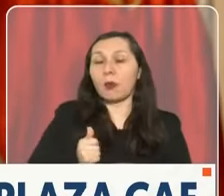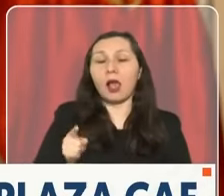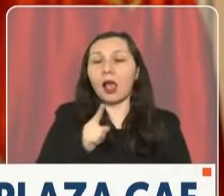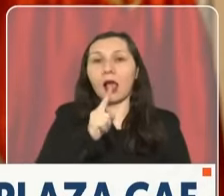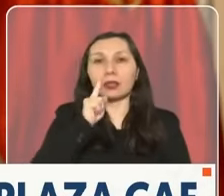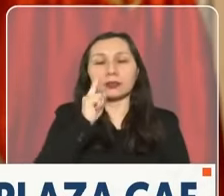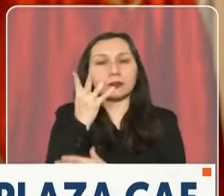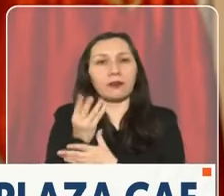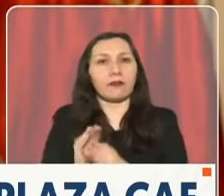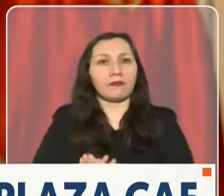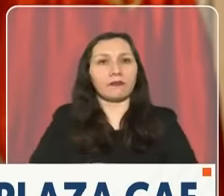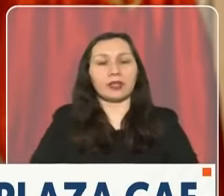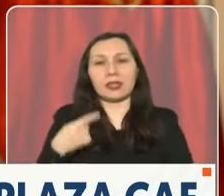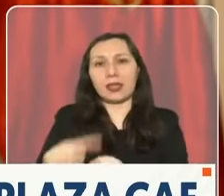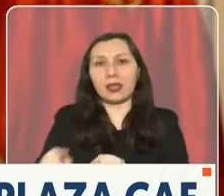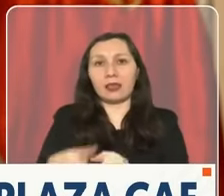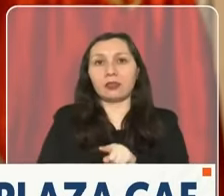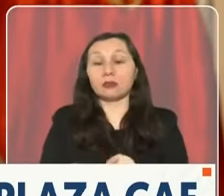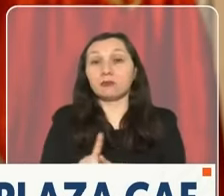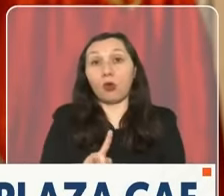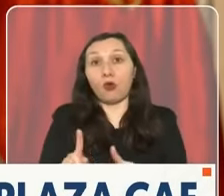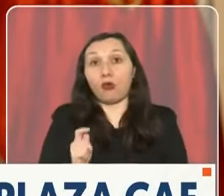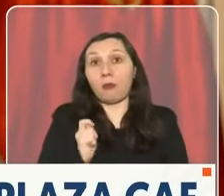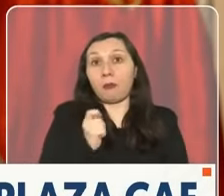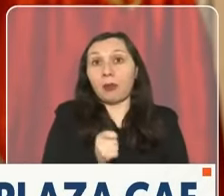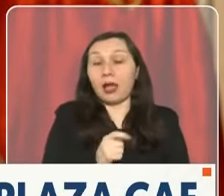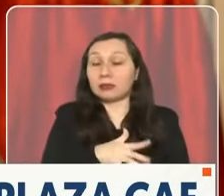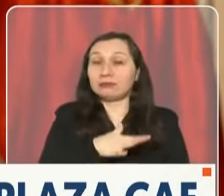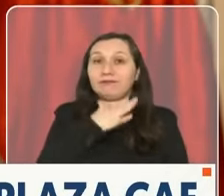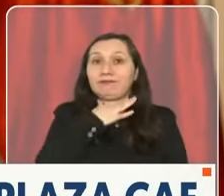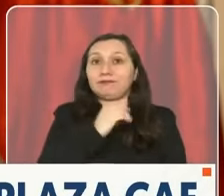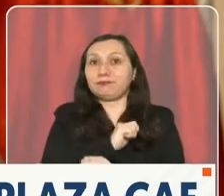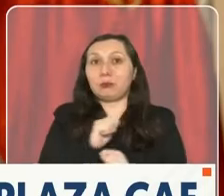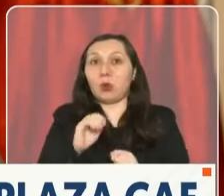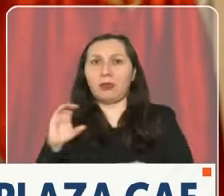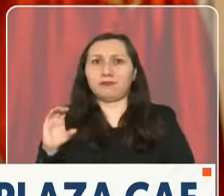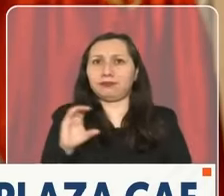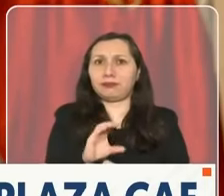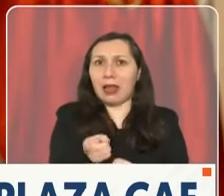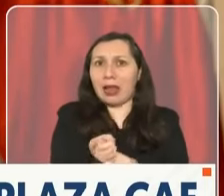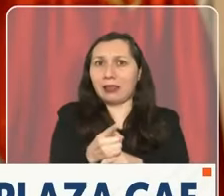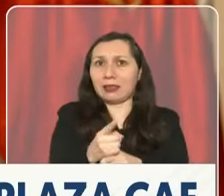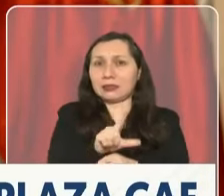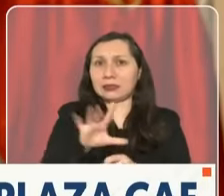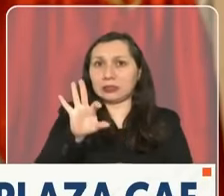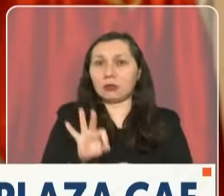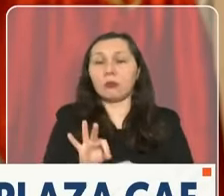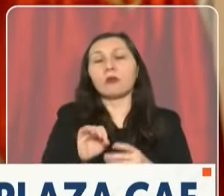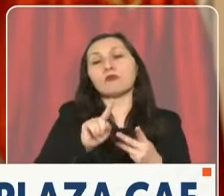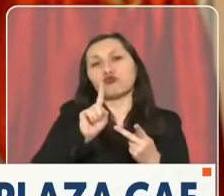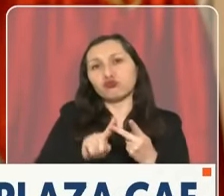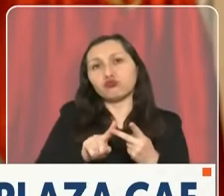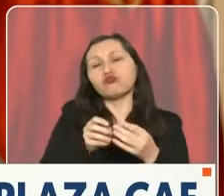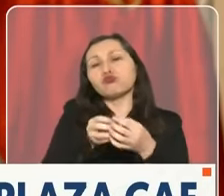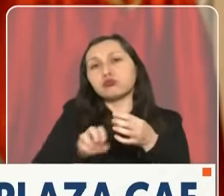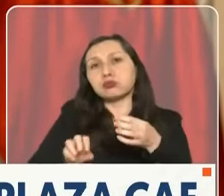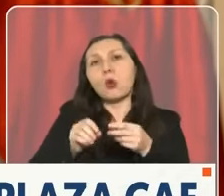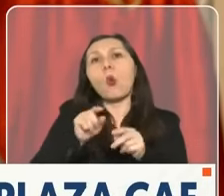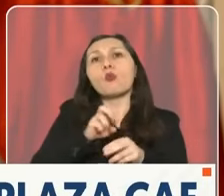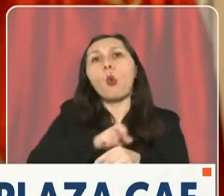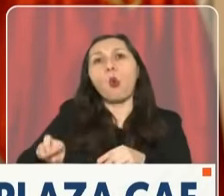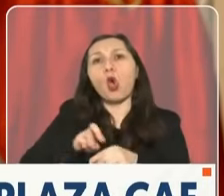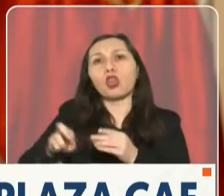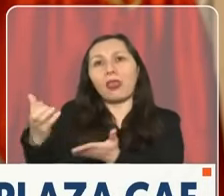manera fin a su crédito. Y de no poder realizar este prepago, se reprogramará con cuotas proporcionales a sus